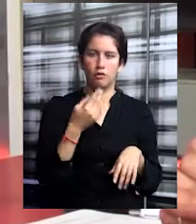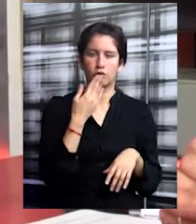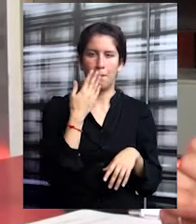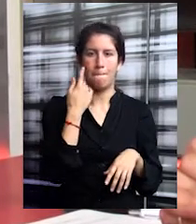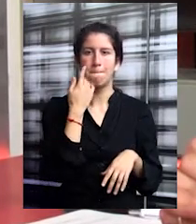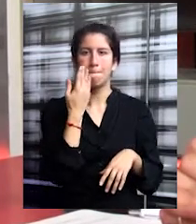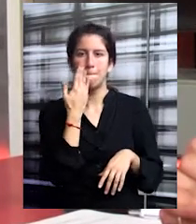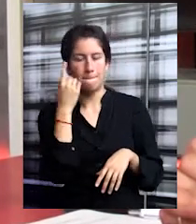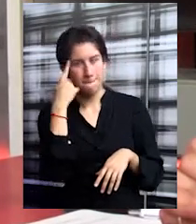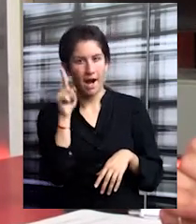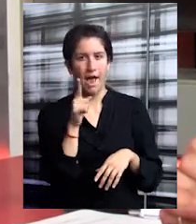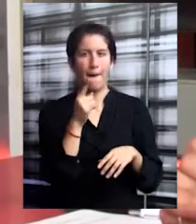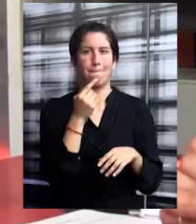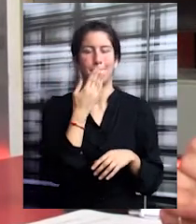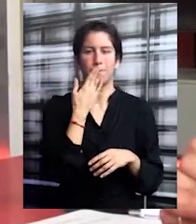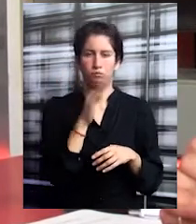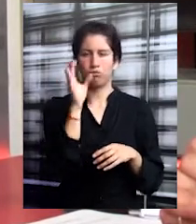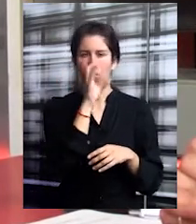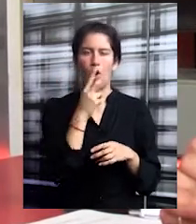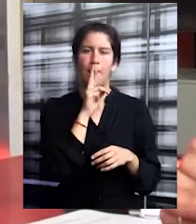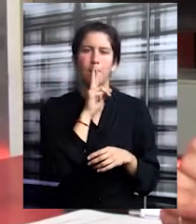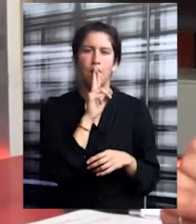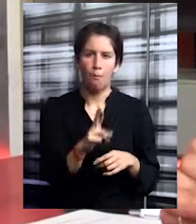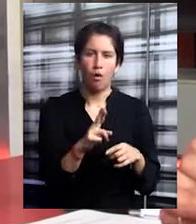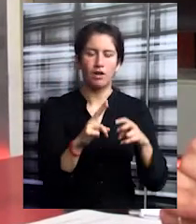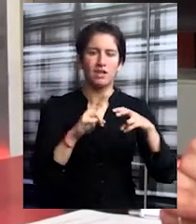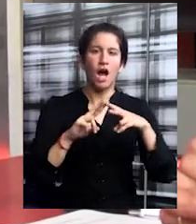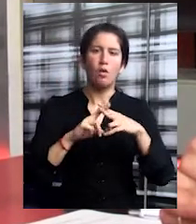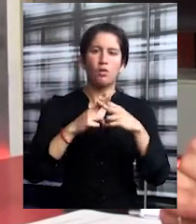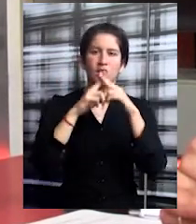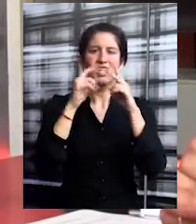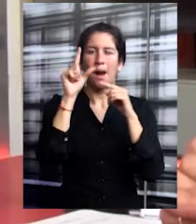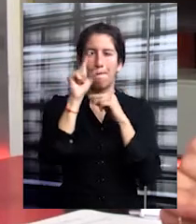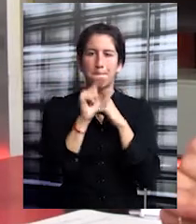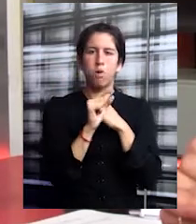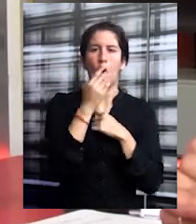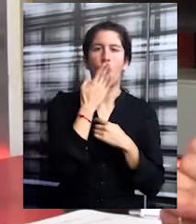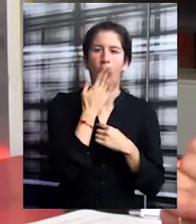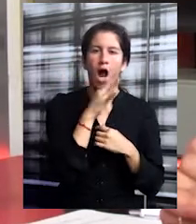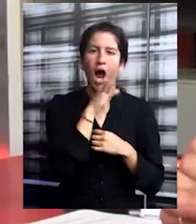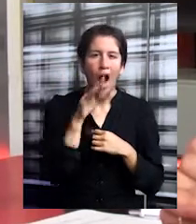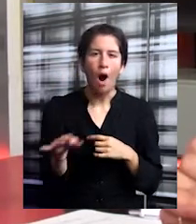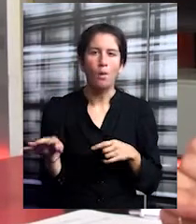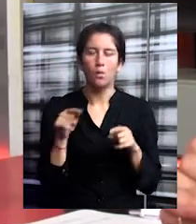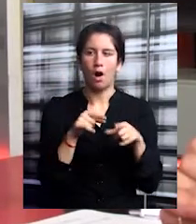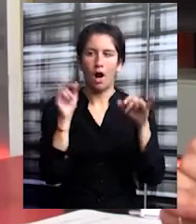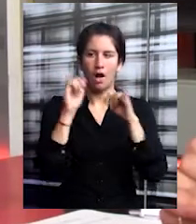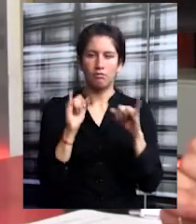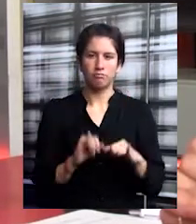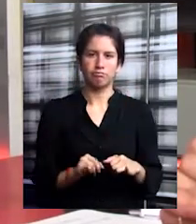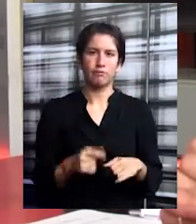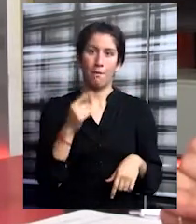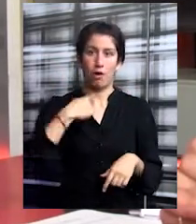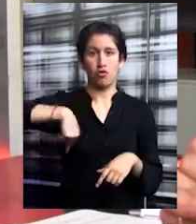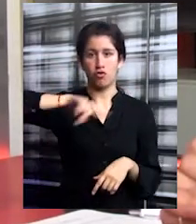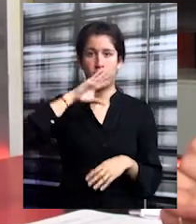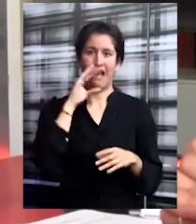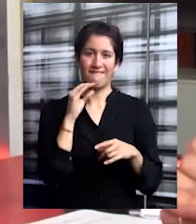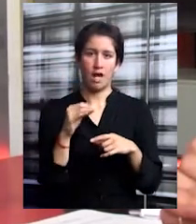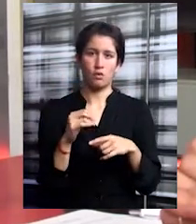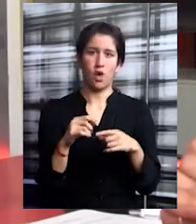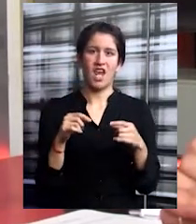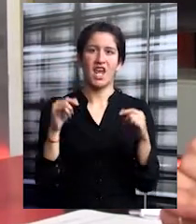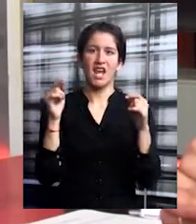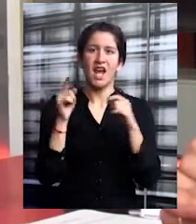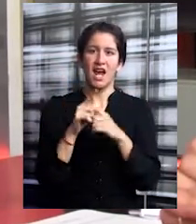escasez hídrica, son para resolver una crisis hídrica. Pero cuando estamos hablando de una catástrofe, yo quiero ponerla y